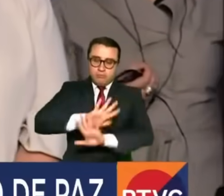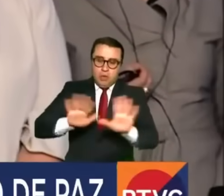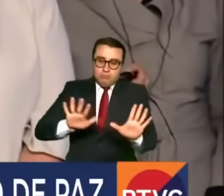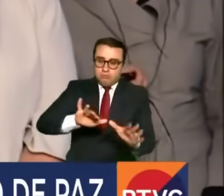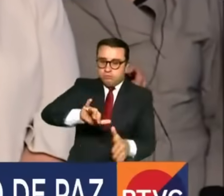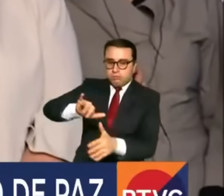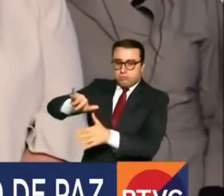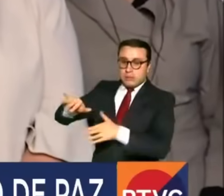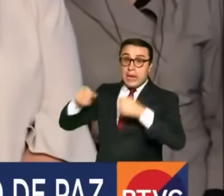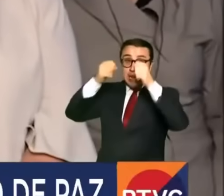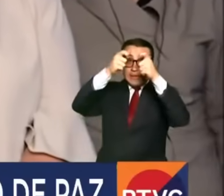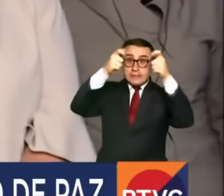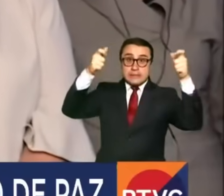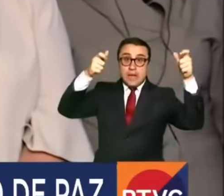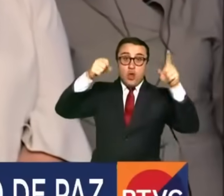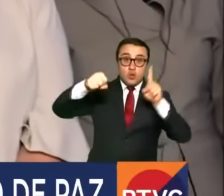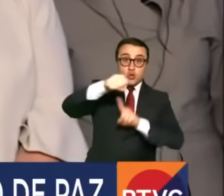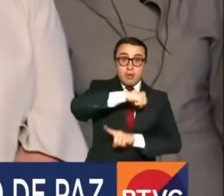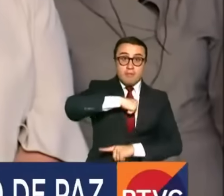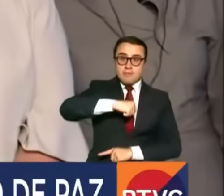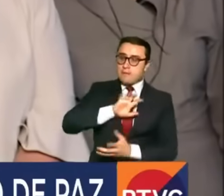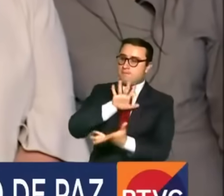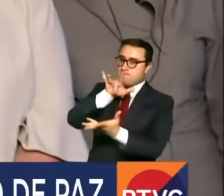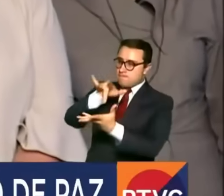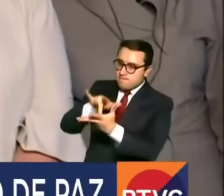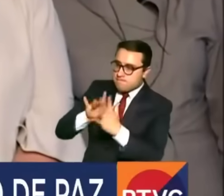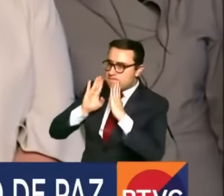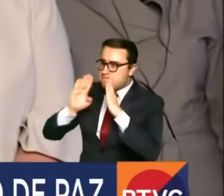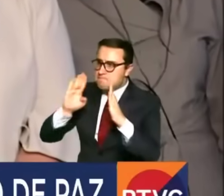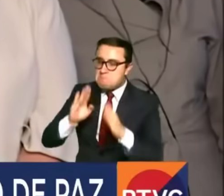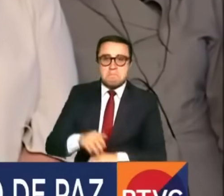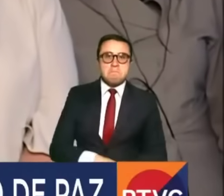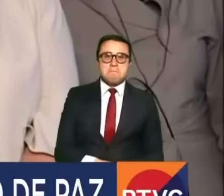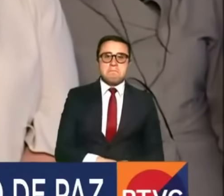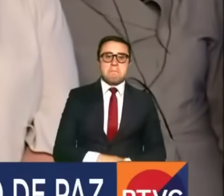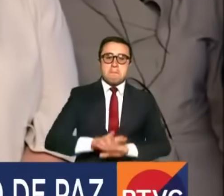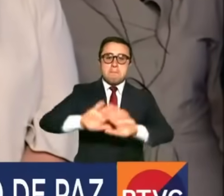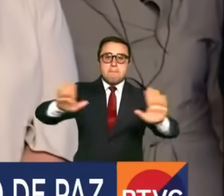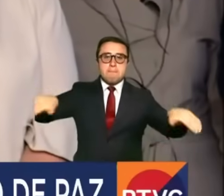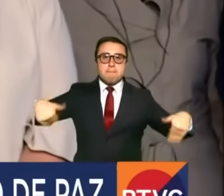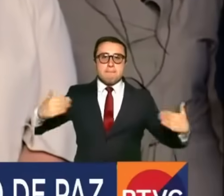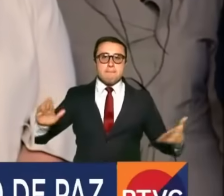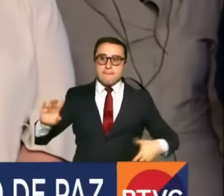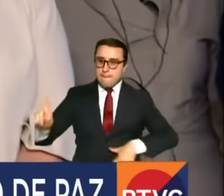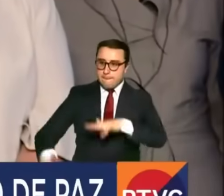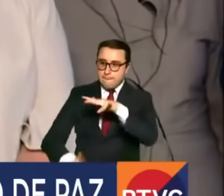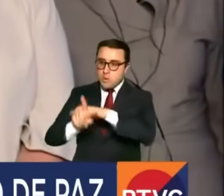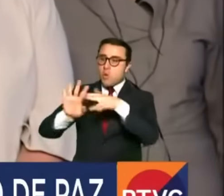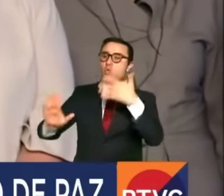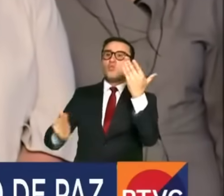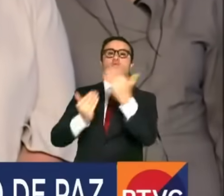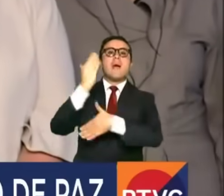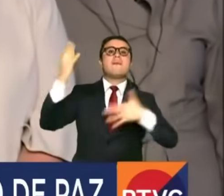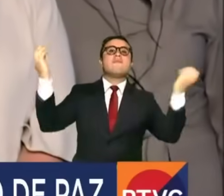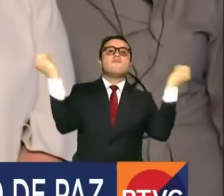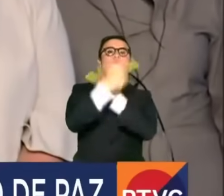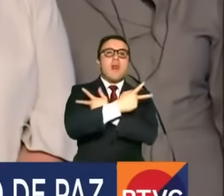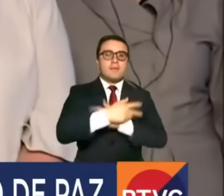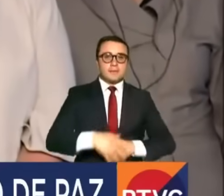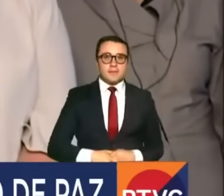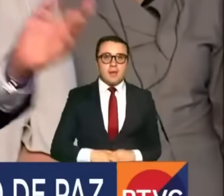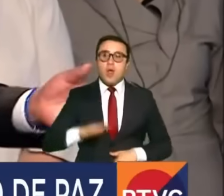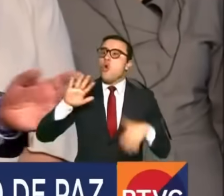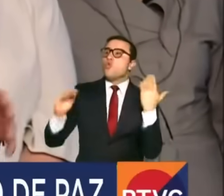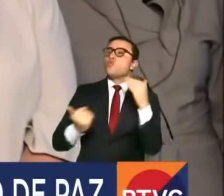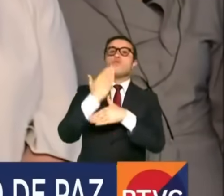ocupados por el Estado Social de Derecho. Una violencia nueva, es una nueva fase